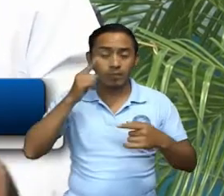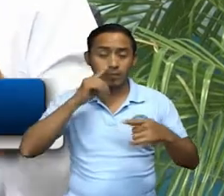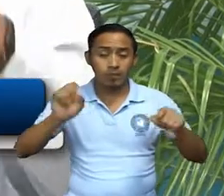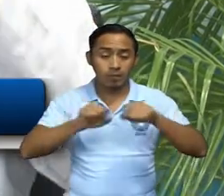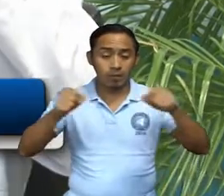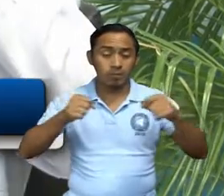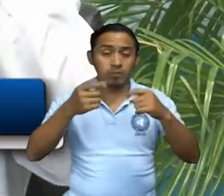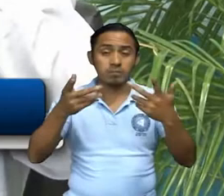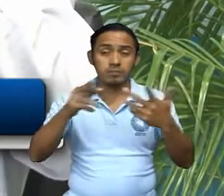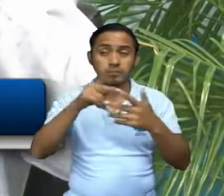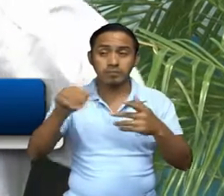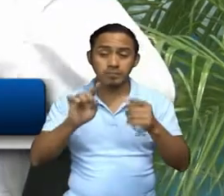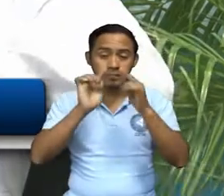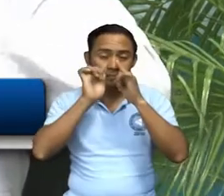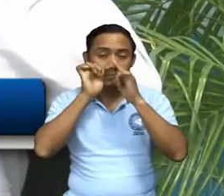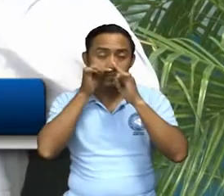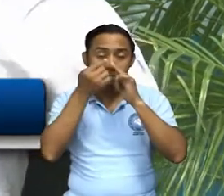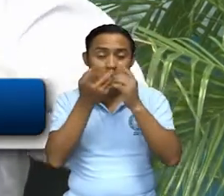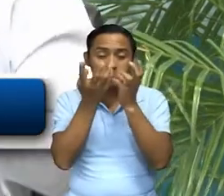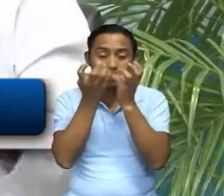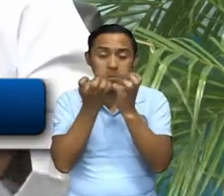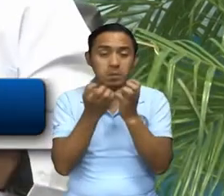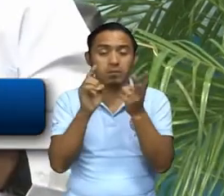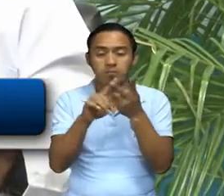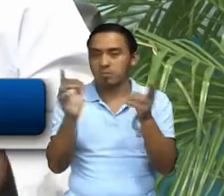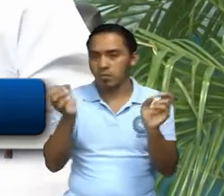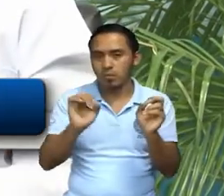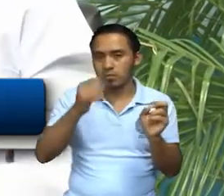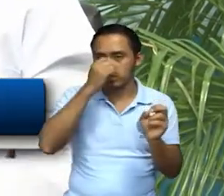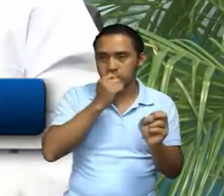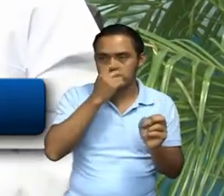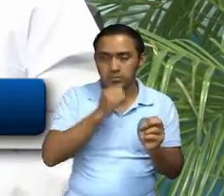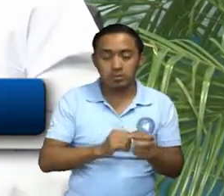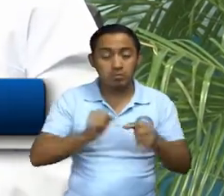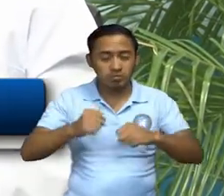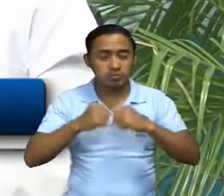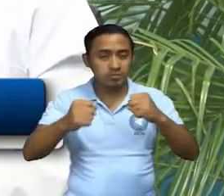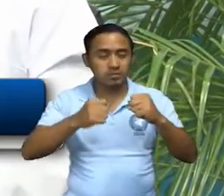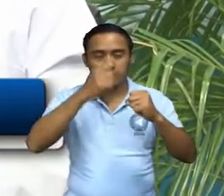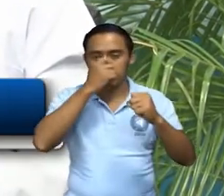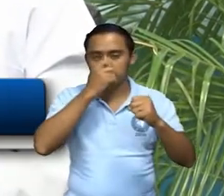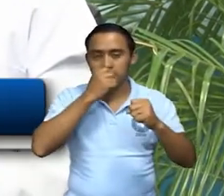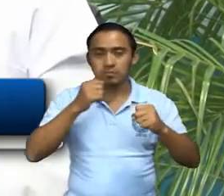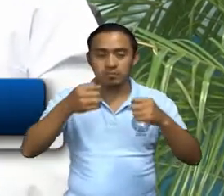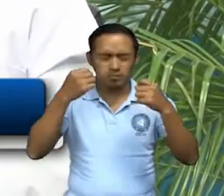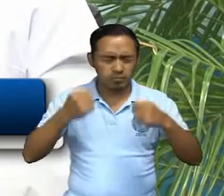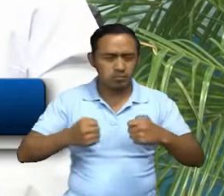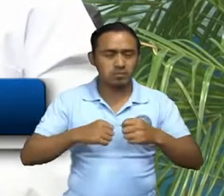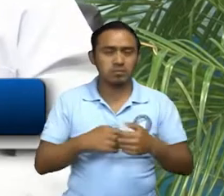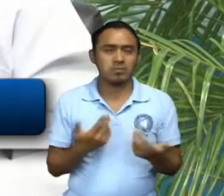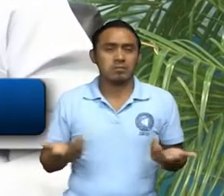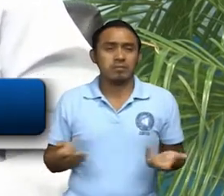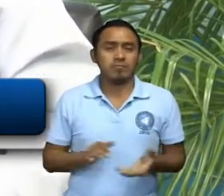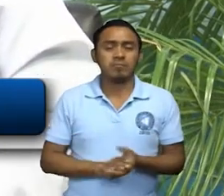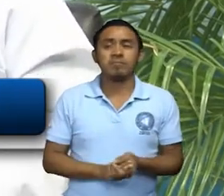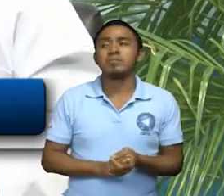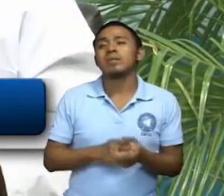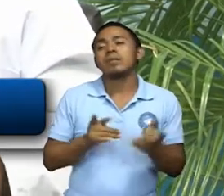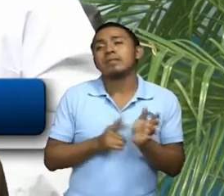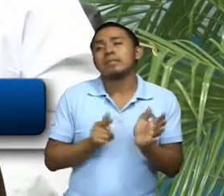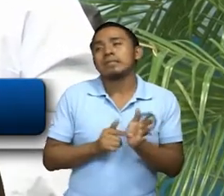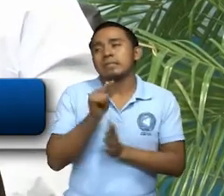como te digo, la misma resequedad en una gripe. Una gripe muy fuerte. Exactamente. Por ejemplo, lo primero que en tu caso, por